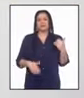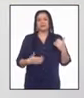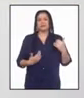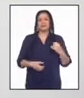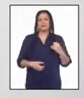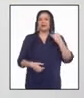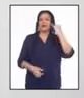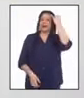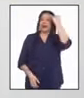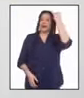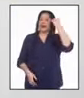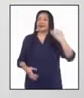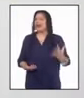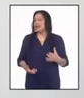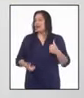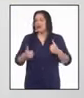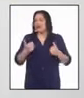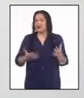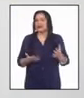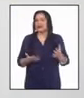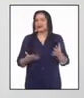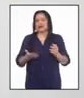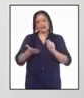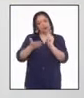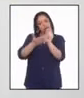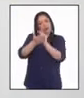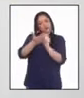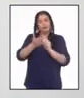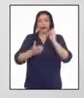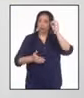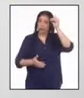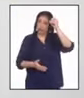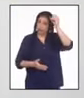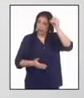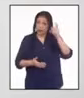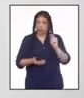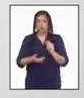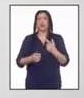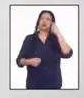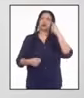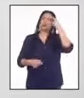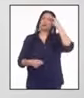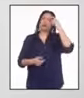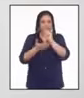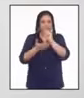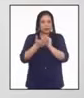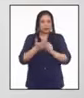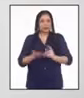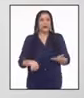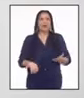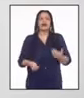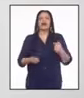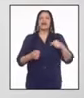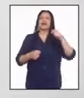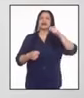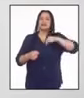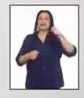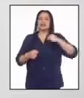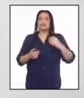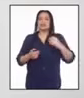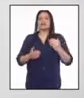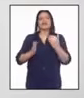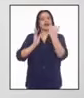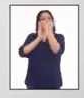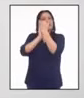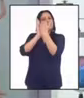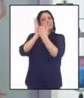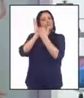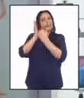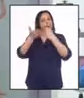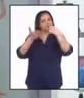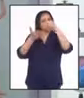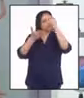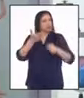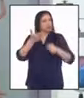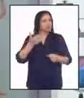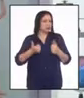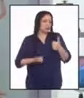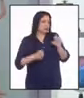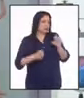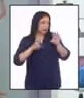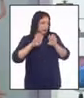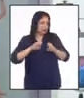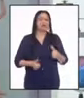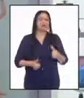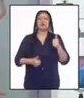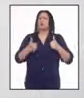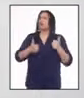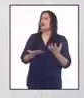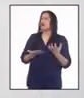La idea es que el artículo de opinión que escriba cumpla con los criterios de evaluación. ¿Y cuáles son esos